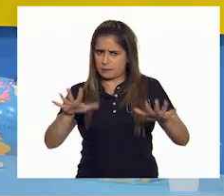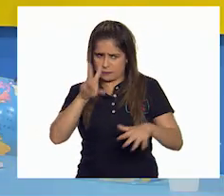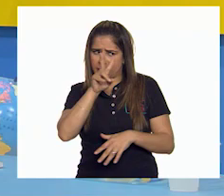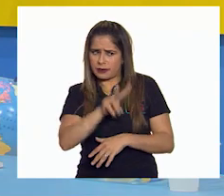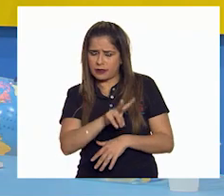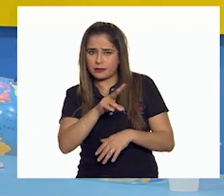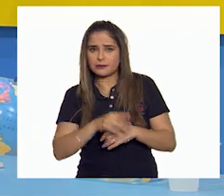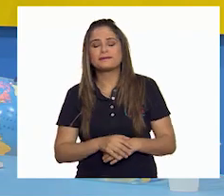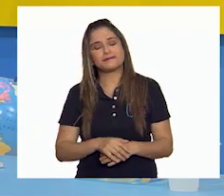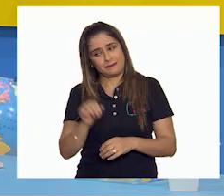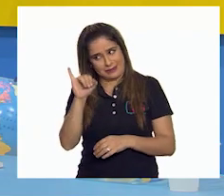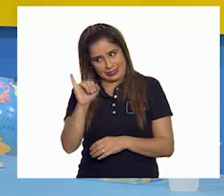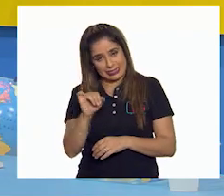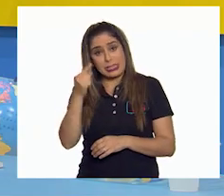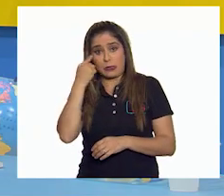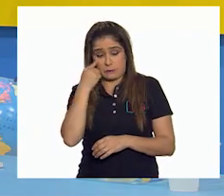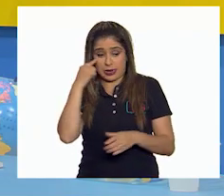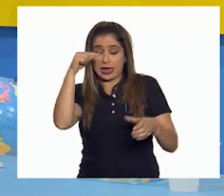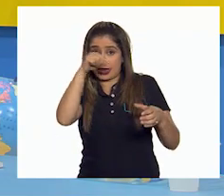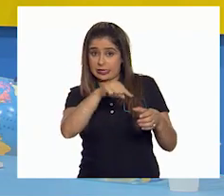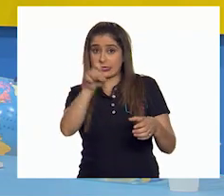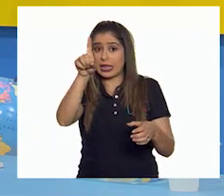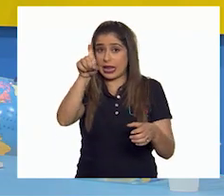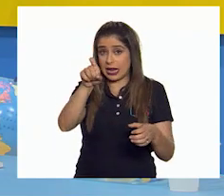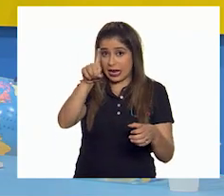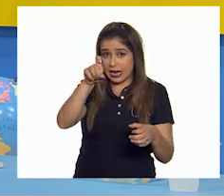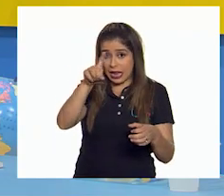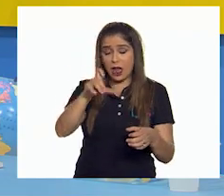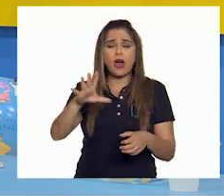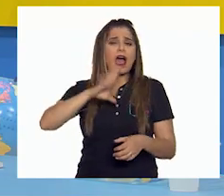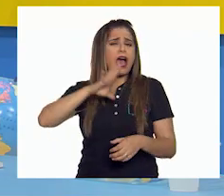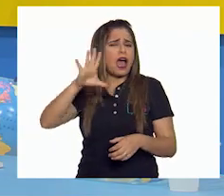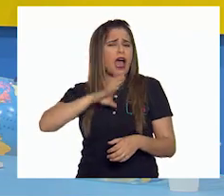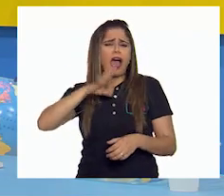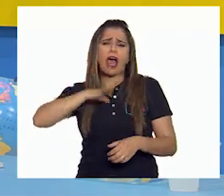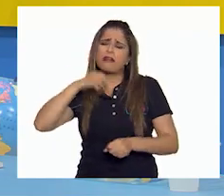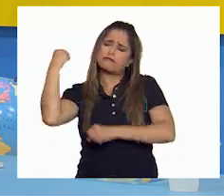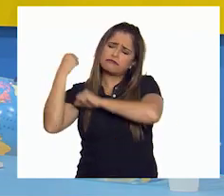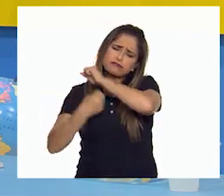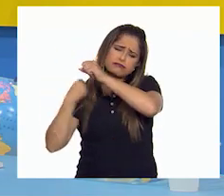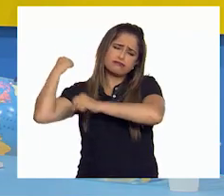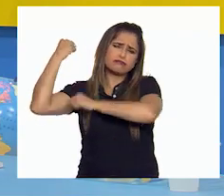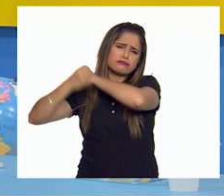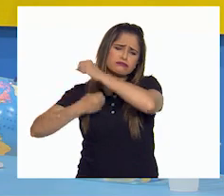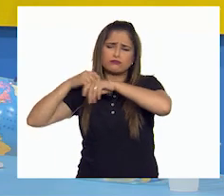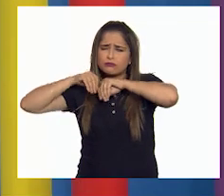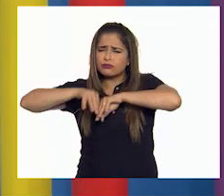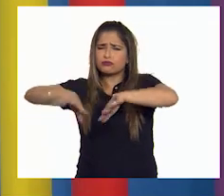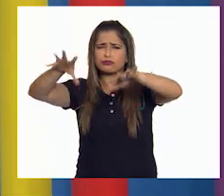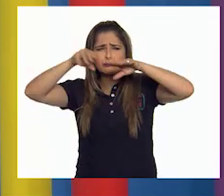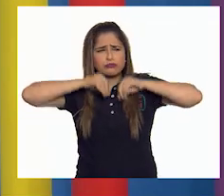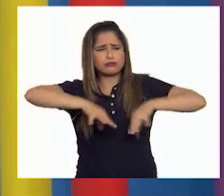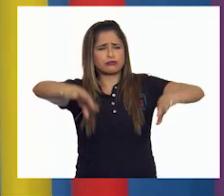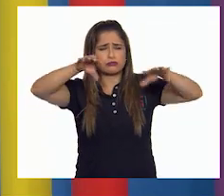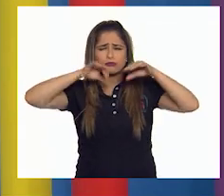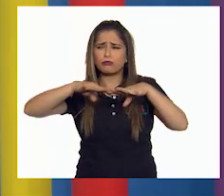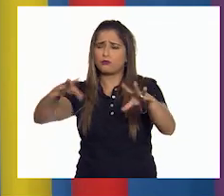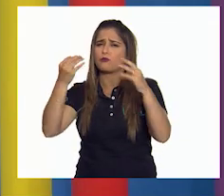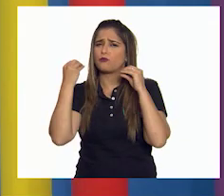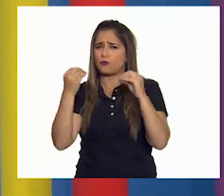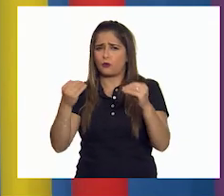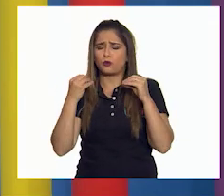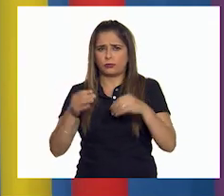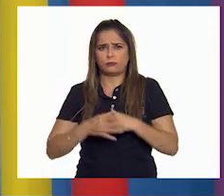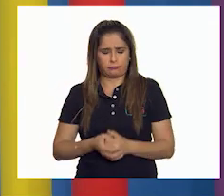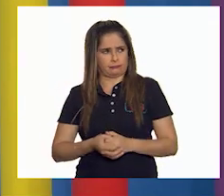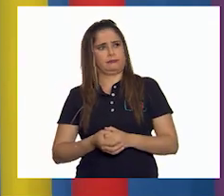quiero decirles que el agua ha estado en un viaje muy, pero muy largo. ¿Un viaje largo? Ah, caray. Pues